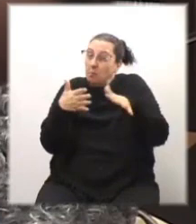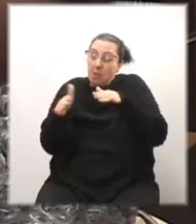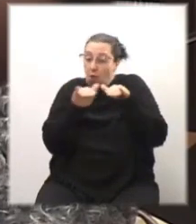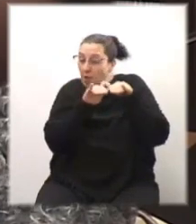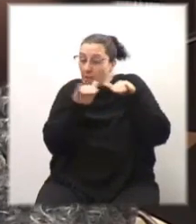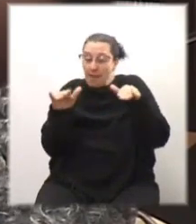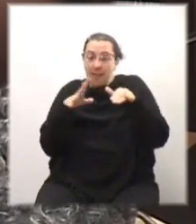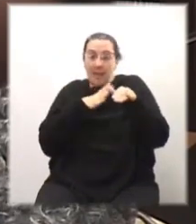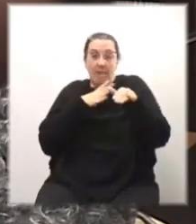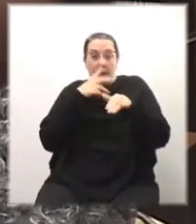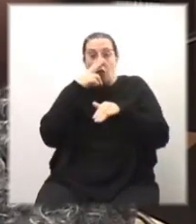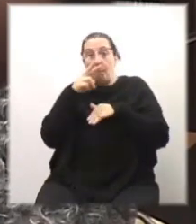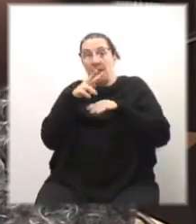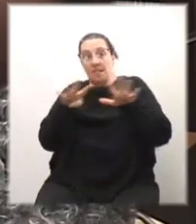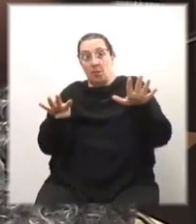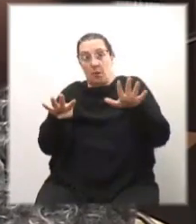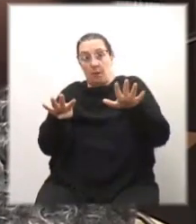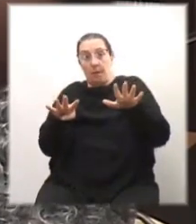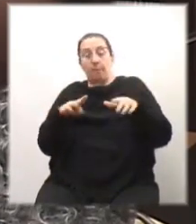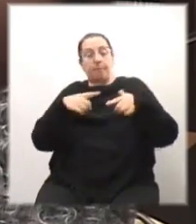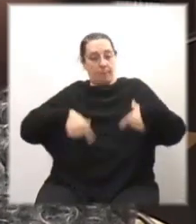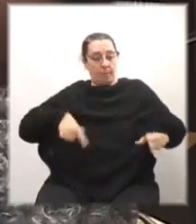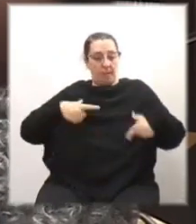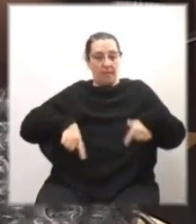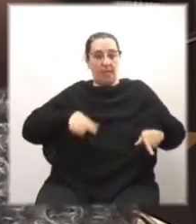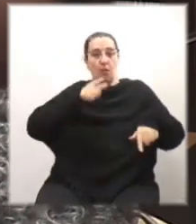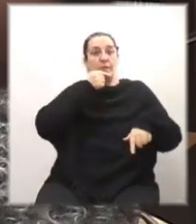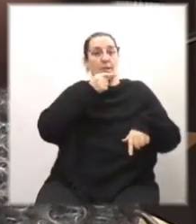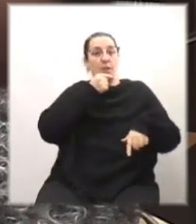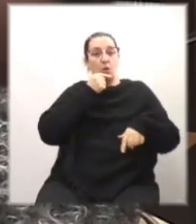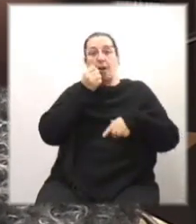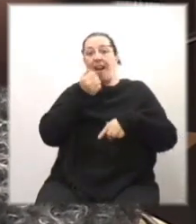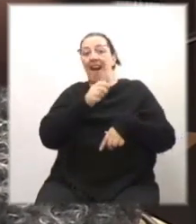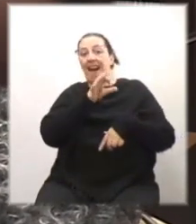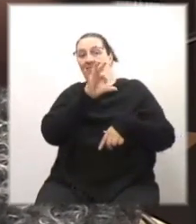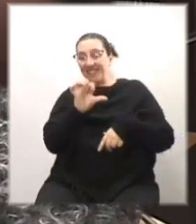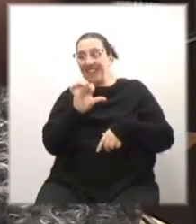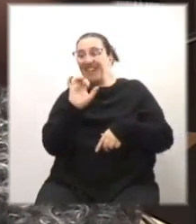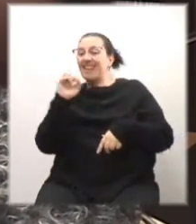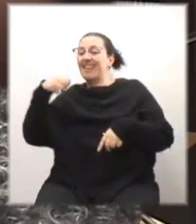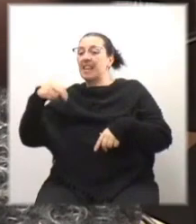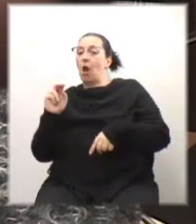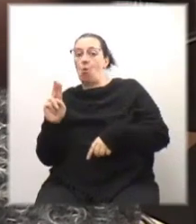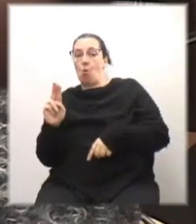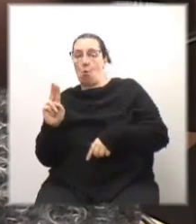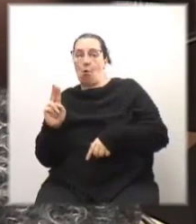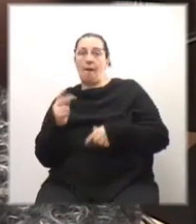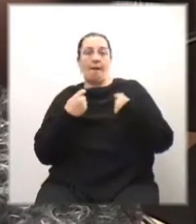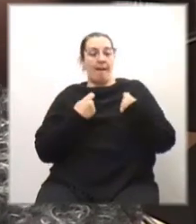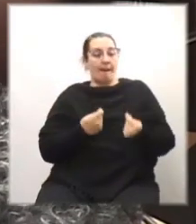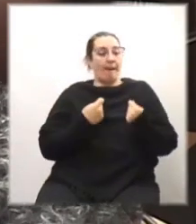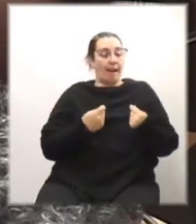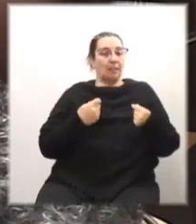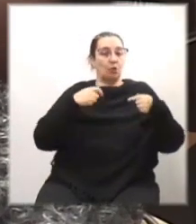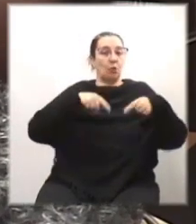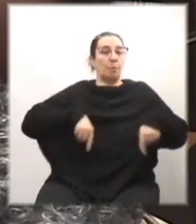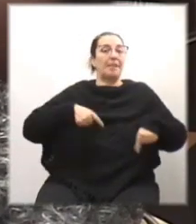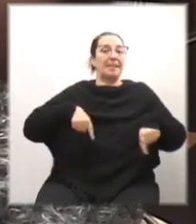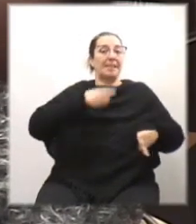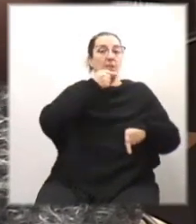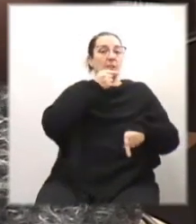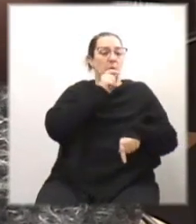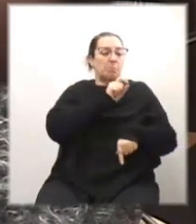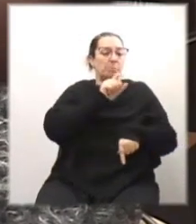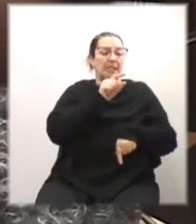que tenían en el 2019, Ministerio del Interior, ACE e INAU. El gasto del Ministerio del Interior crece apenas